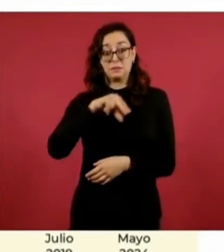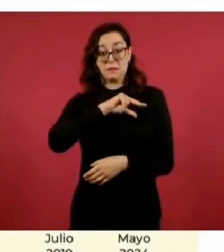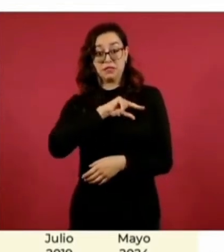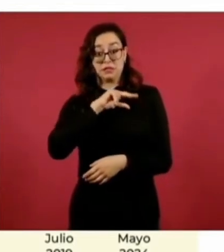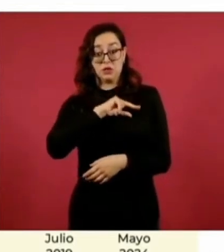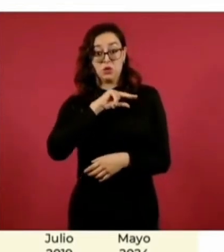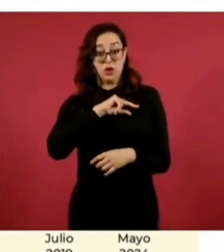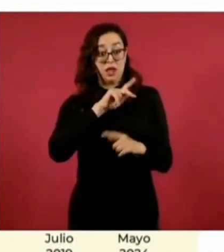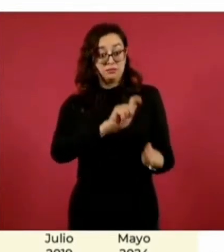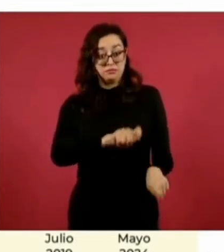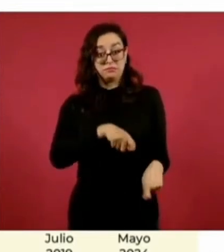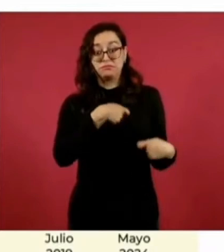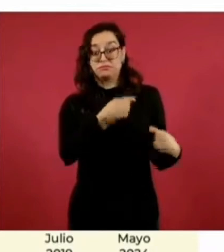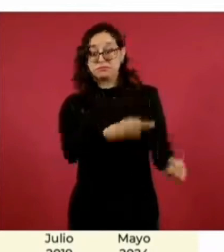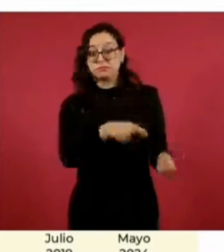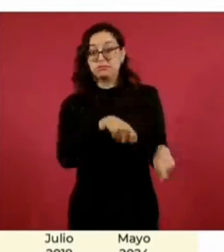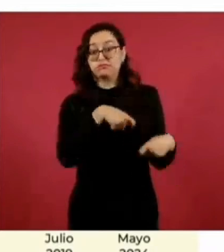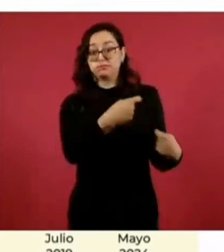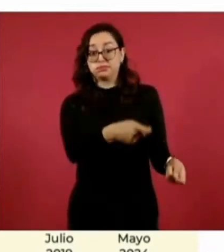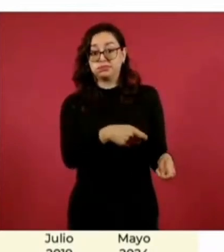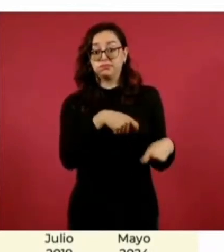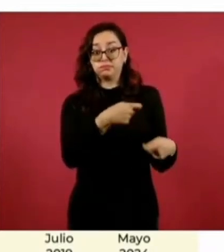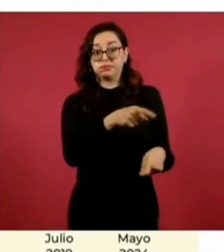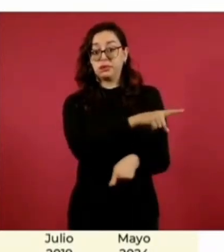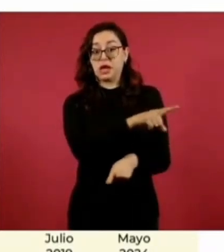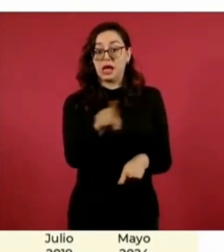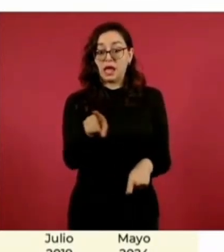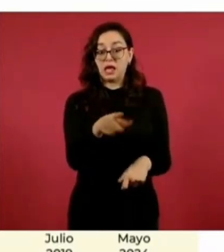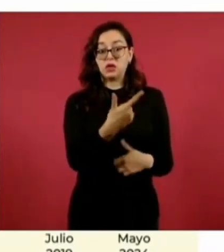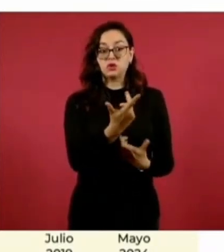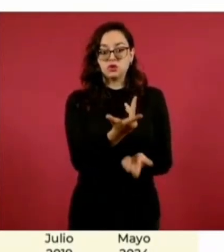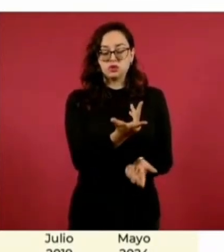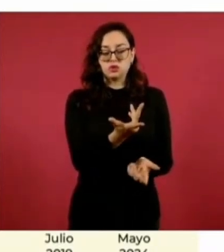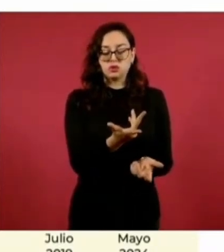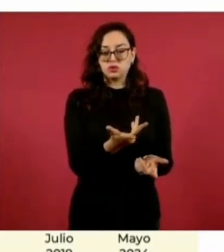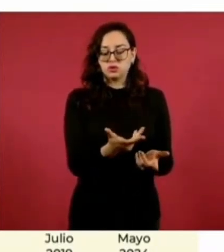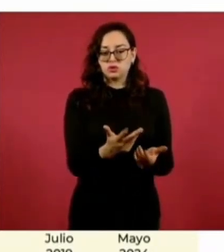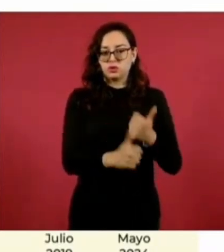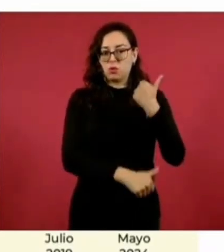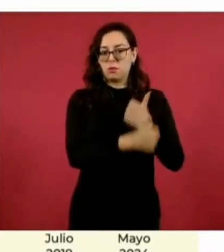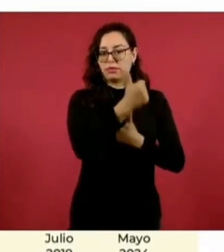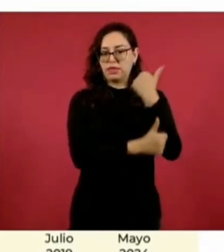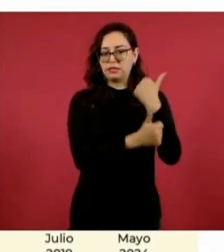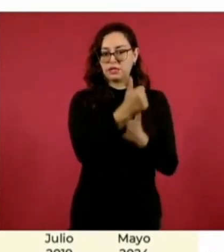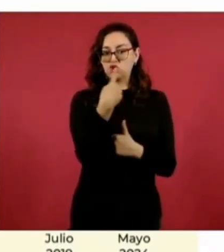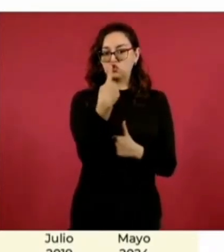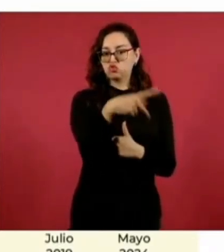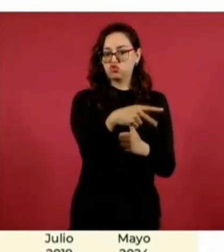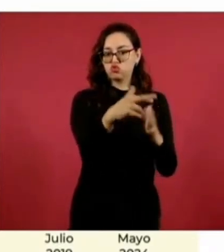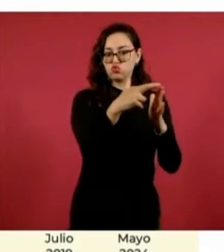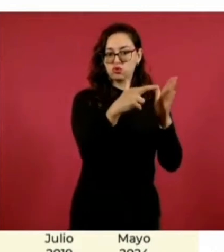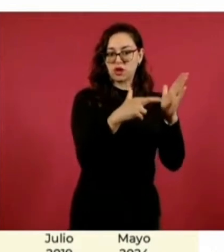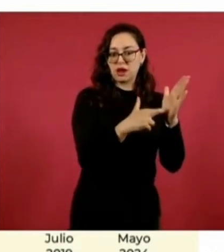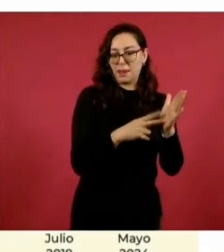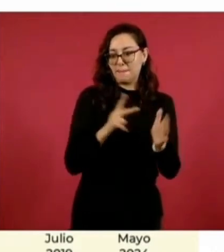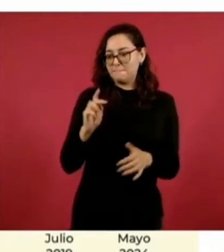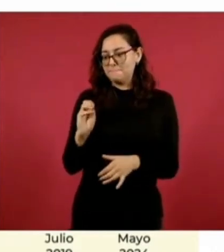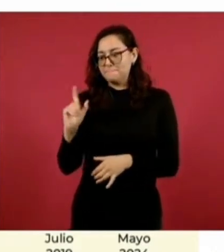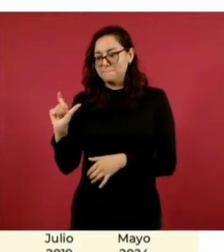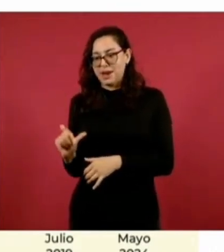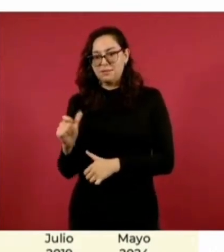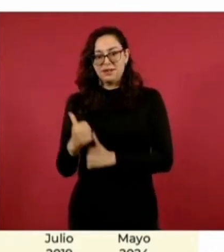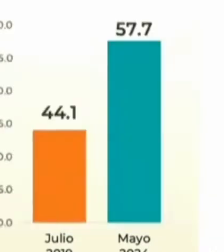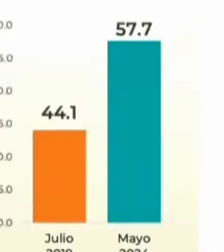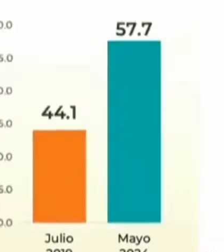venta de gasolinas del mercado. Se crearon reglas asimétricas, amarraban las manos de Pemex y los